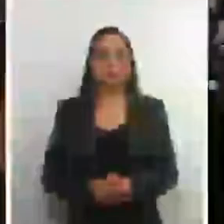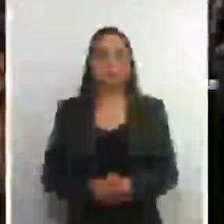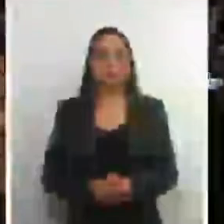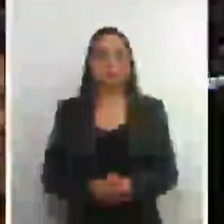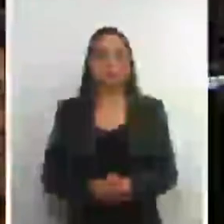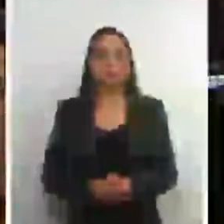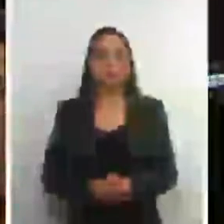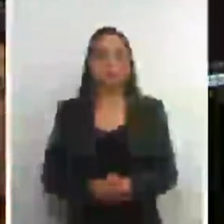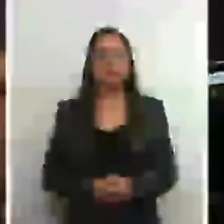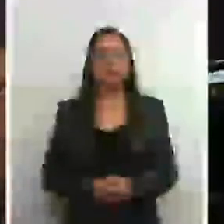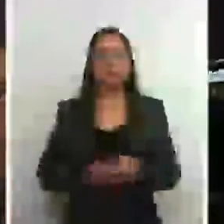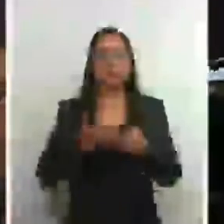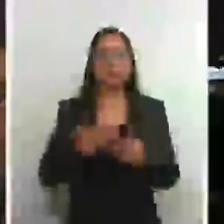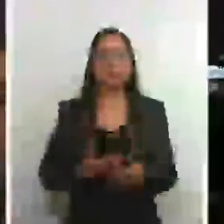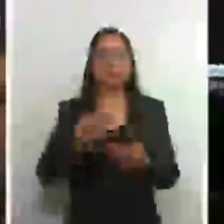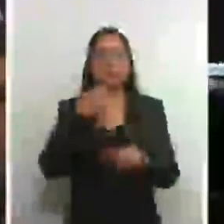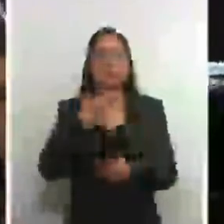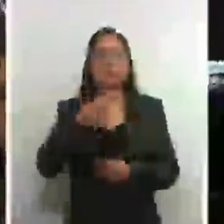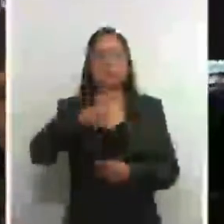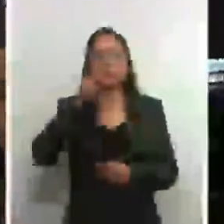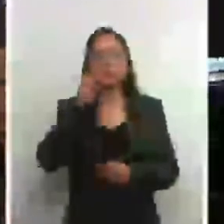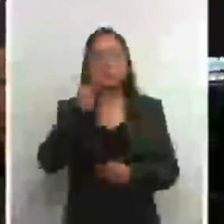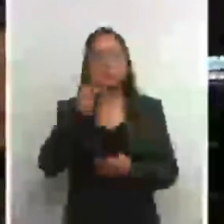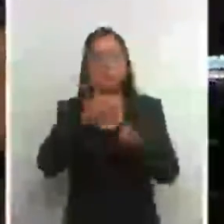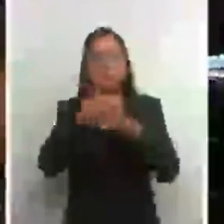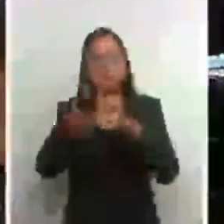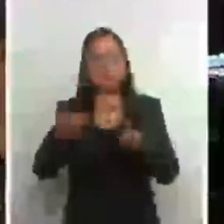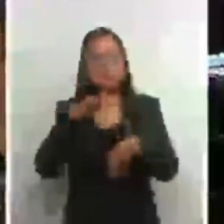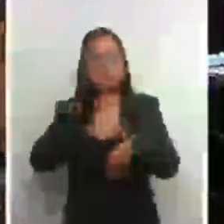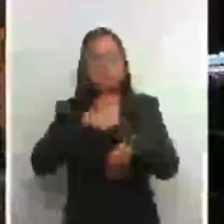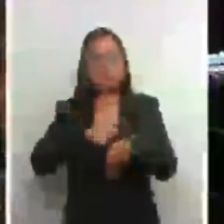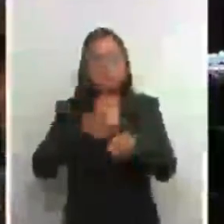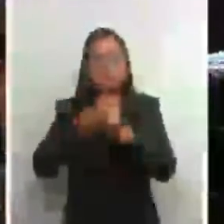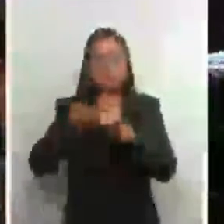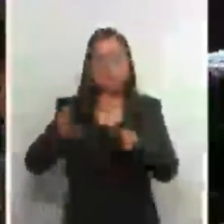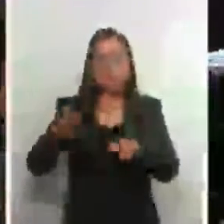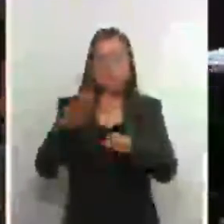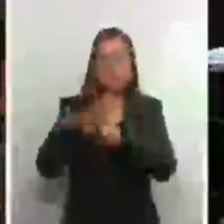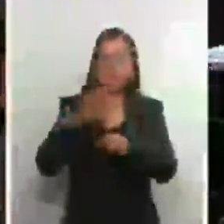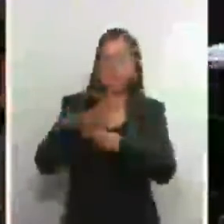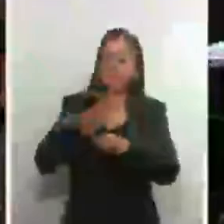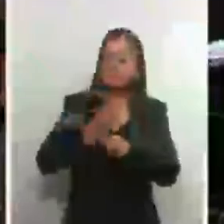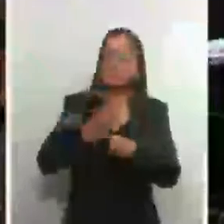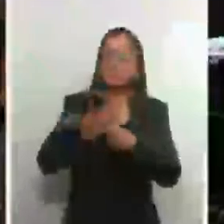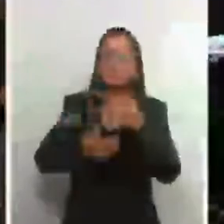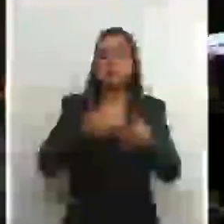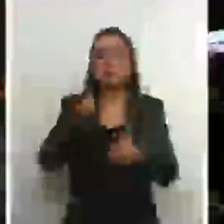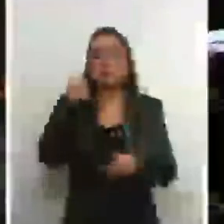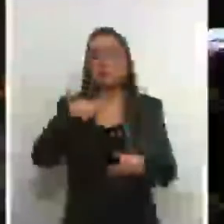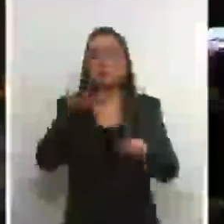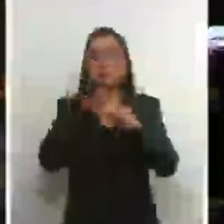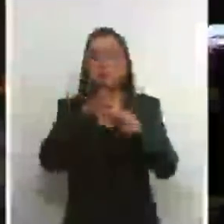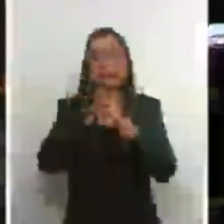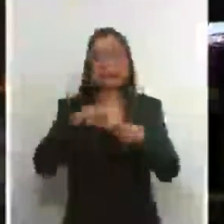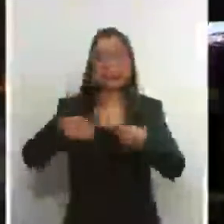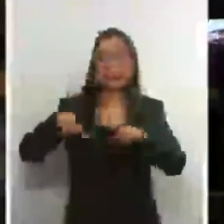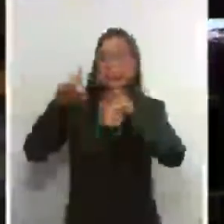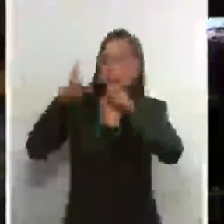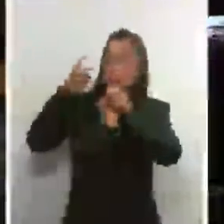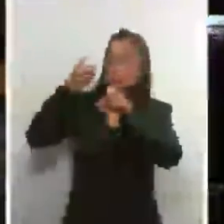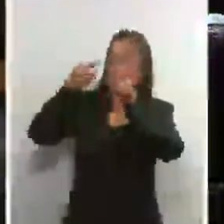Bueno, pues como usted puede observar, en este momento está corriendo precisamente este reloj de este